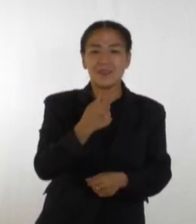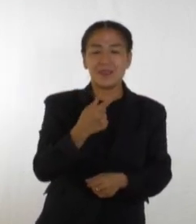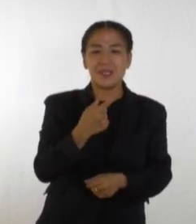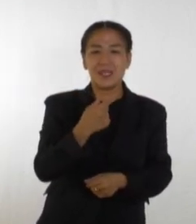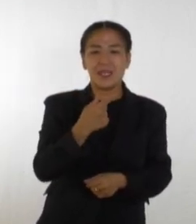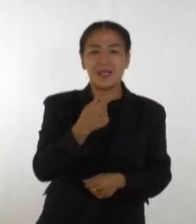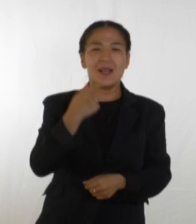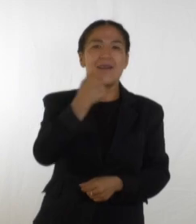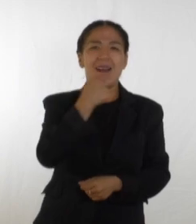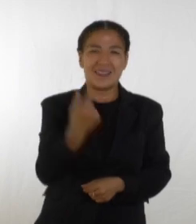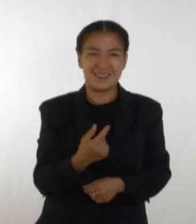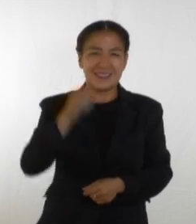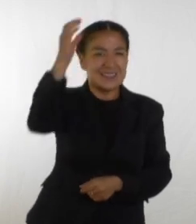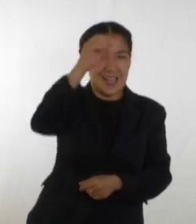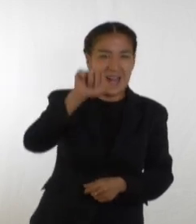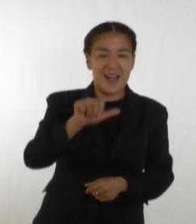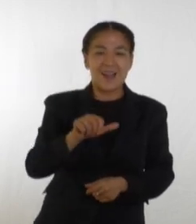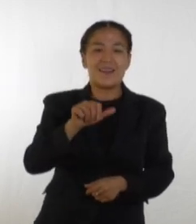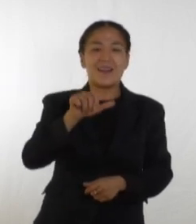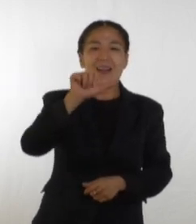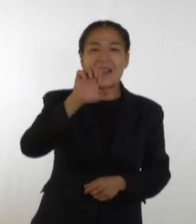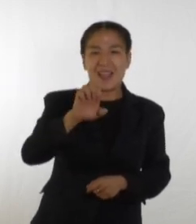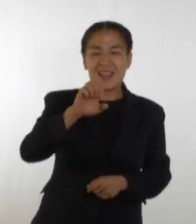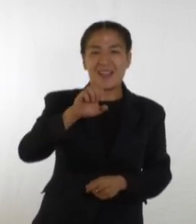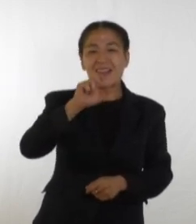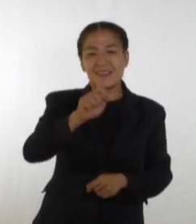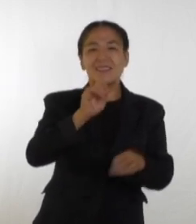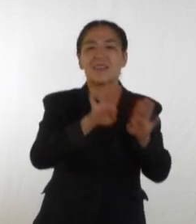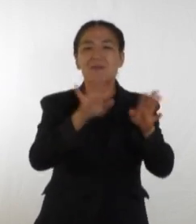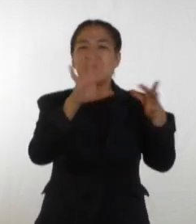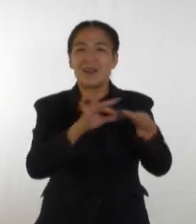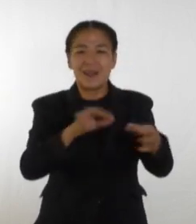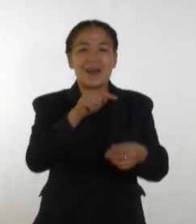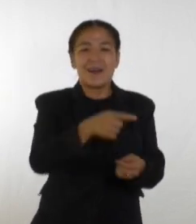lo aceptaba como una herramienta útil, aunque en el